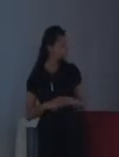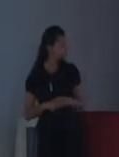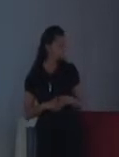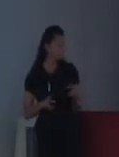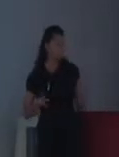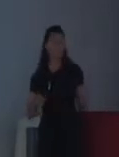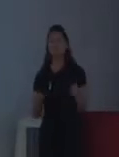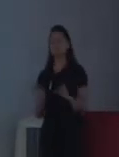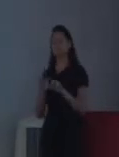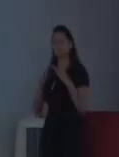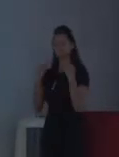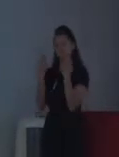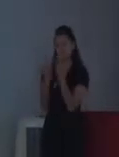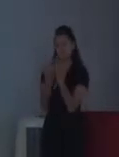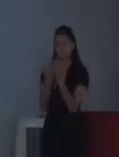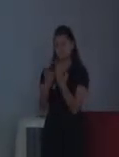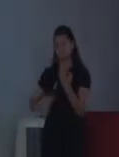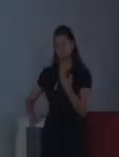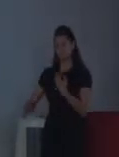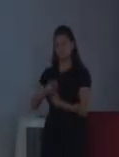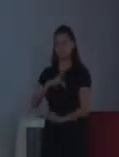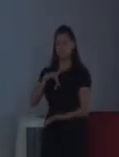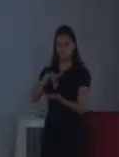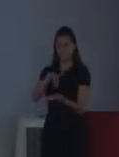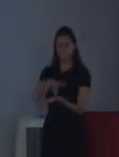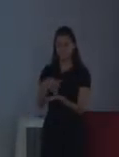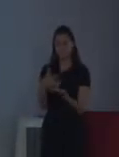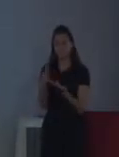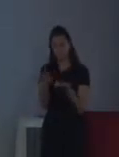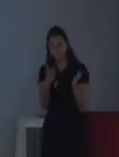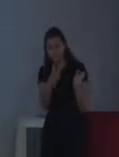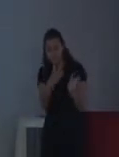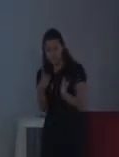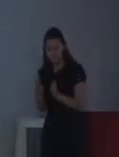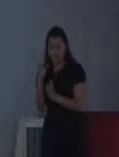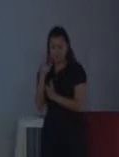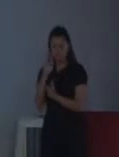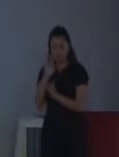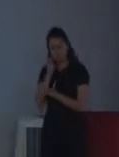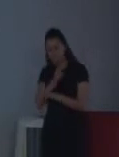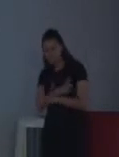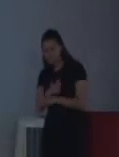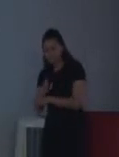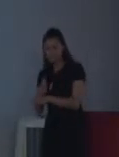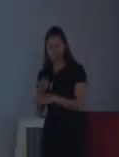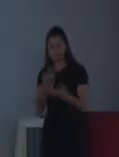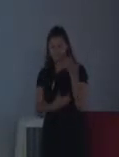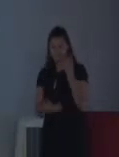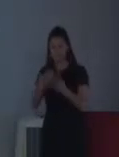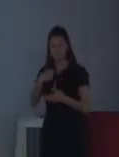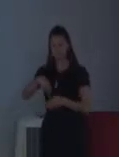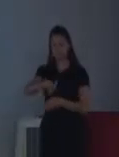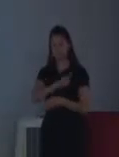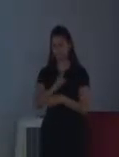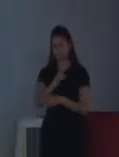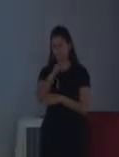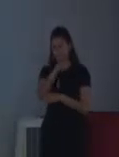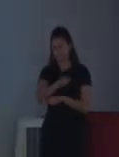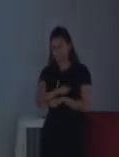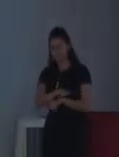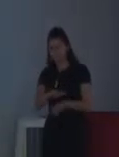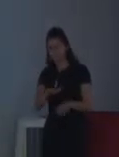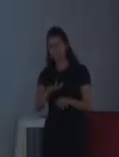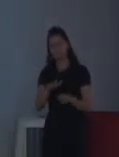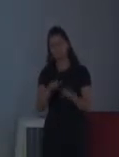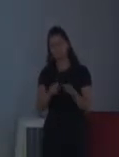familiares participan en la planificación, seguimiento y evaluación de las políticas que se desarrollan en